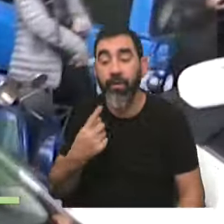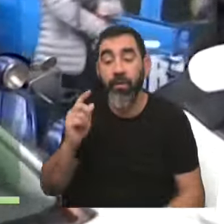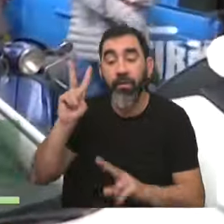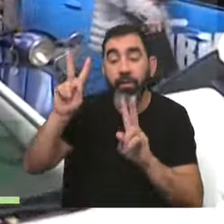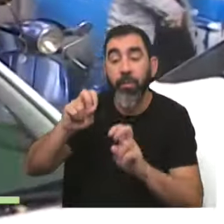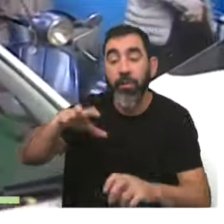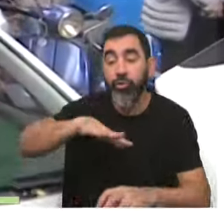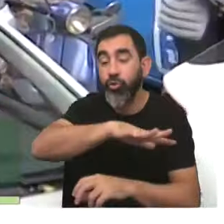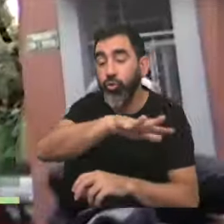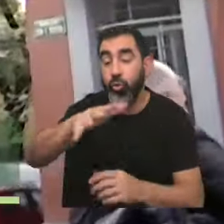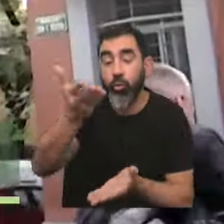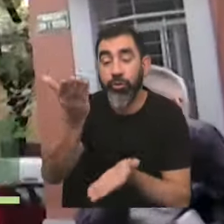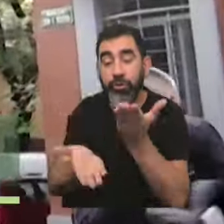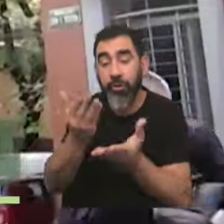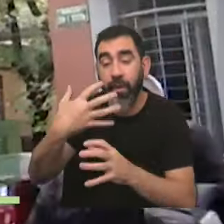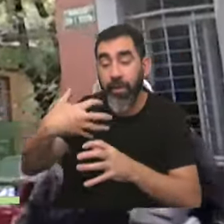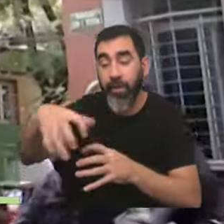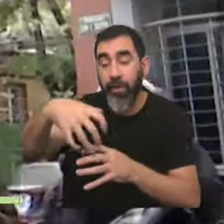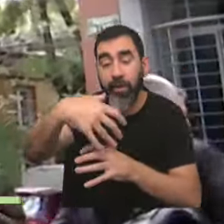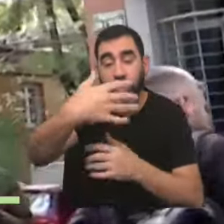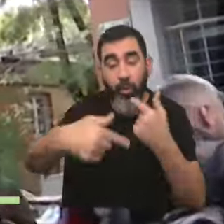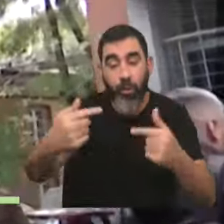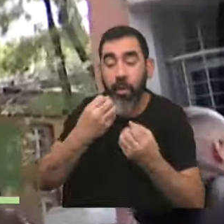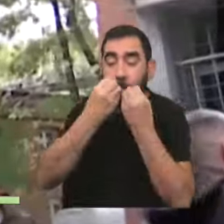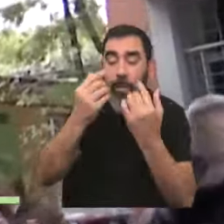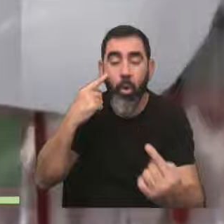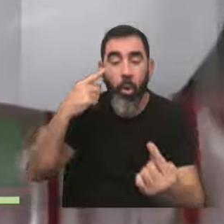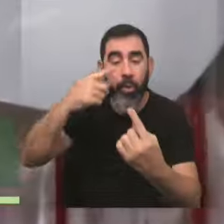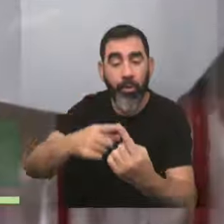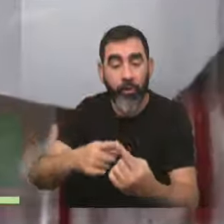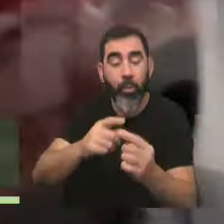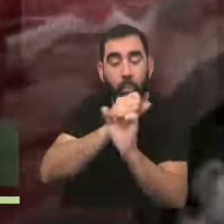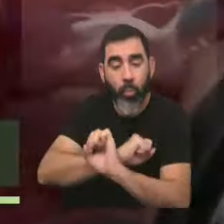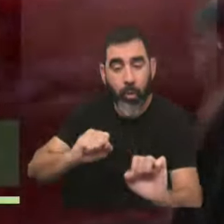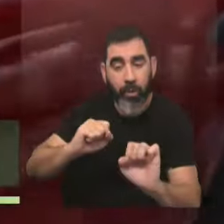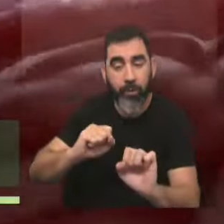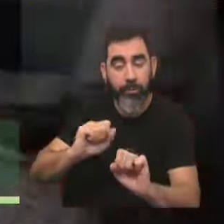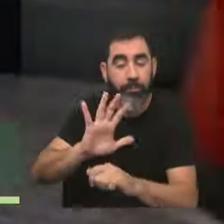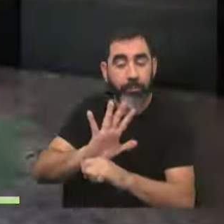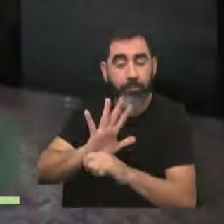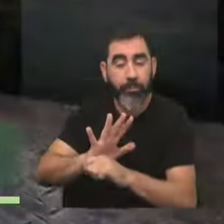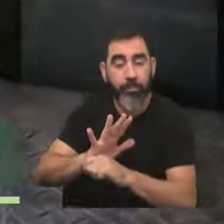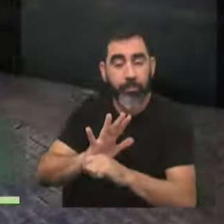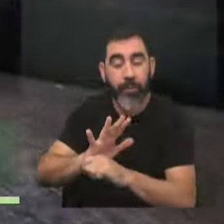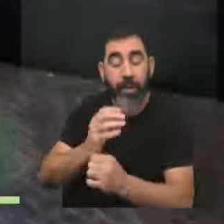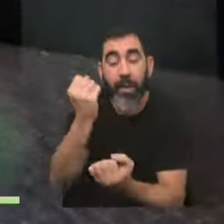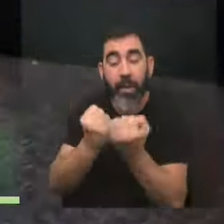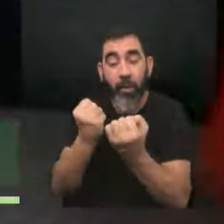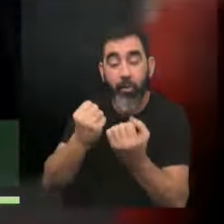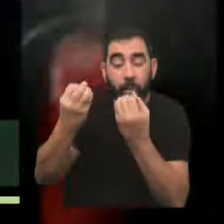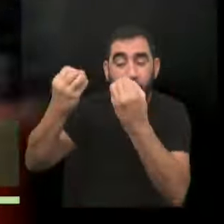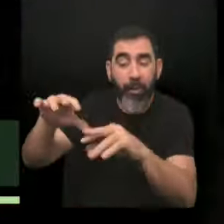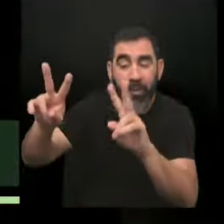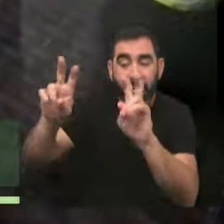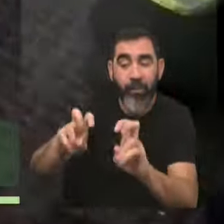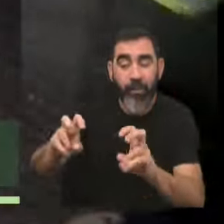de sociedad y de justicia distributiva de base con las mejores intenciones podemos caer en un pragmatismo miope cuando lo económico pierde de vista